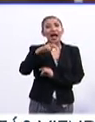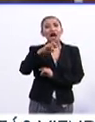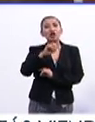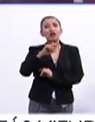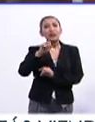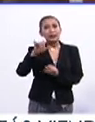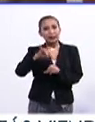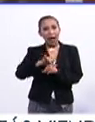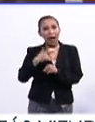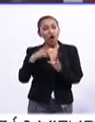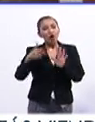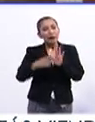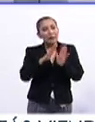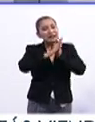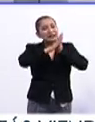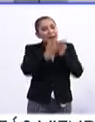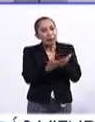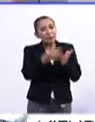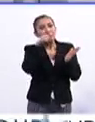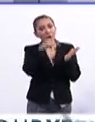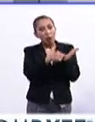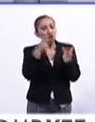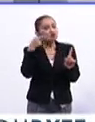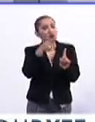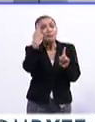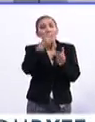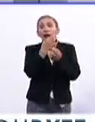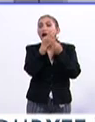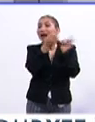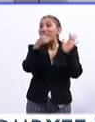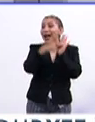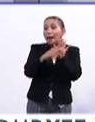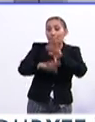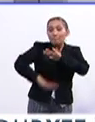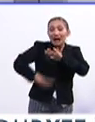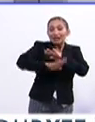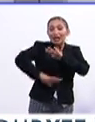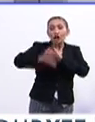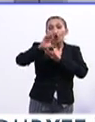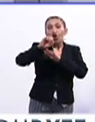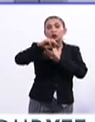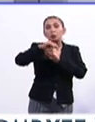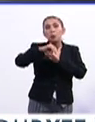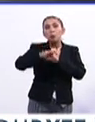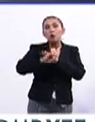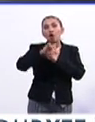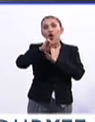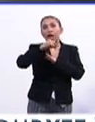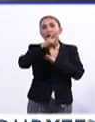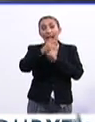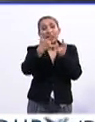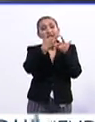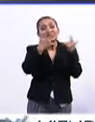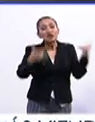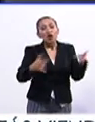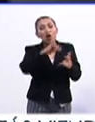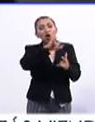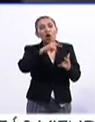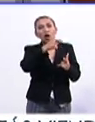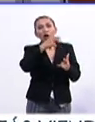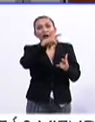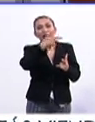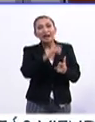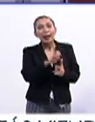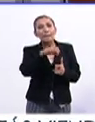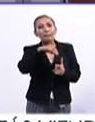presentaron la reedición del libro con el objetivo de difundir las bases de la cosmología y contar la historia de george bush